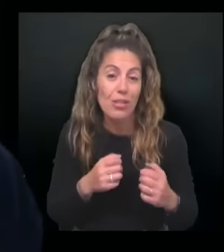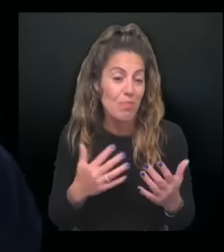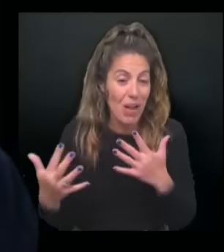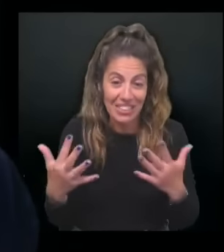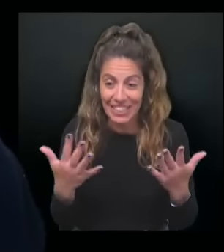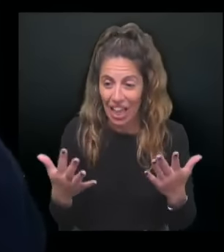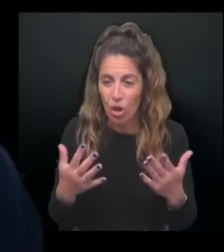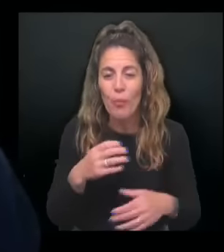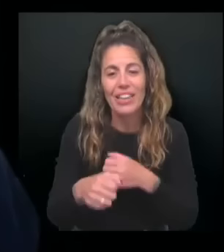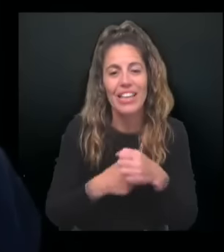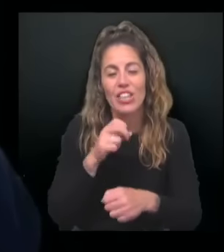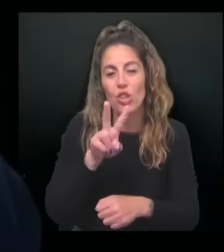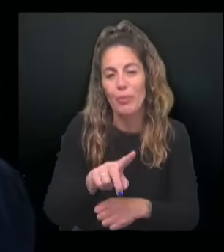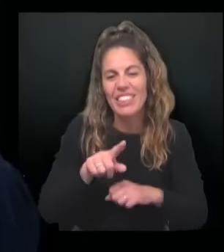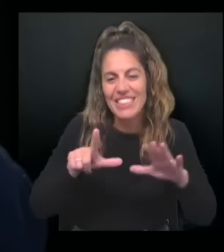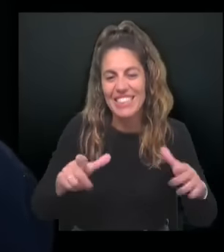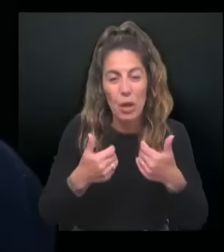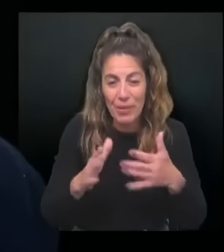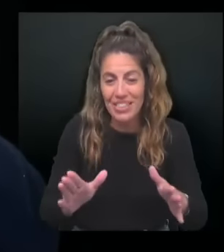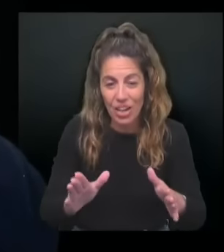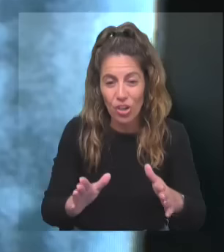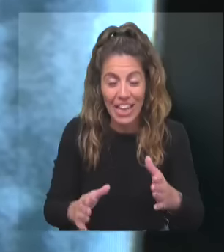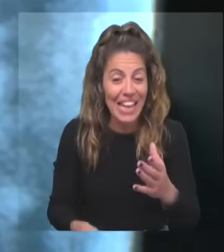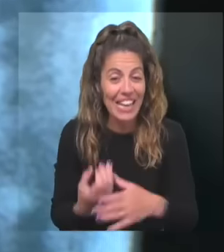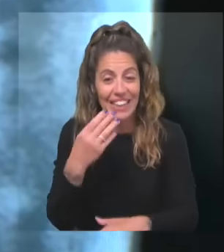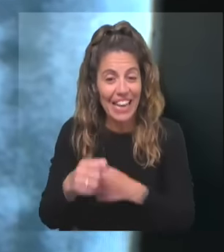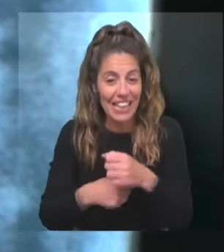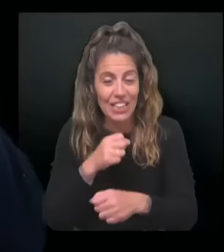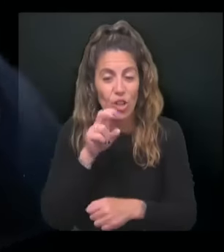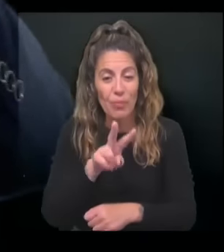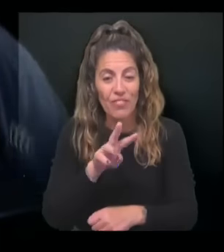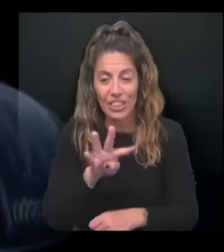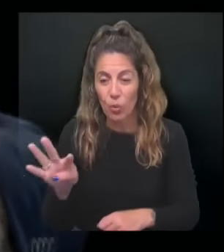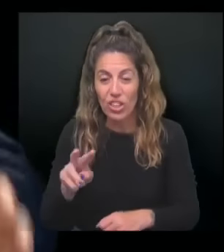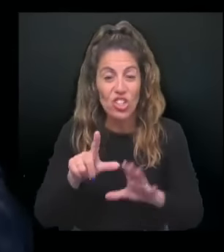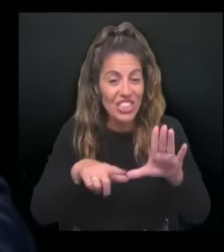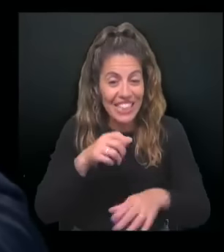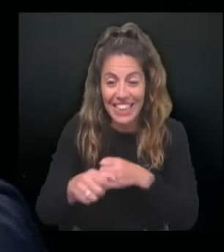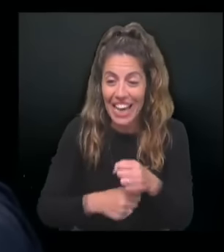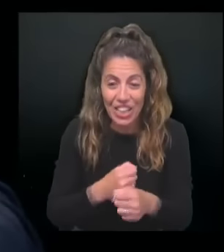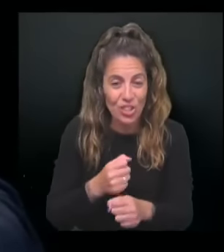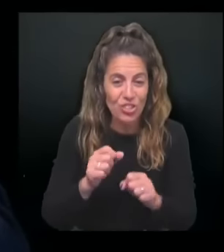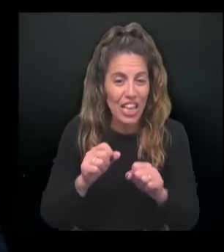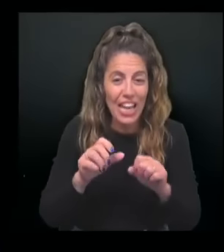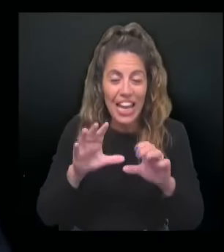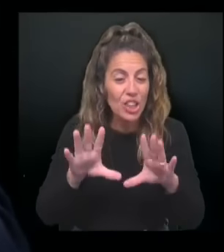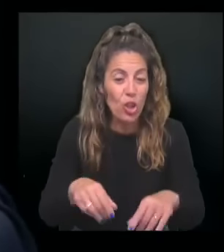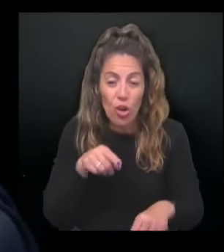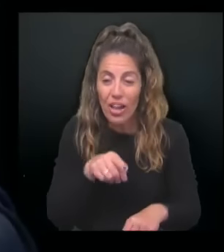en el 2017 y la estrenan en el 24, nada más que 7 años. Sí, sí. Y bueno, y todas son así. Sí, todas son así, historias